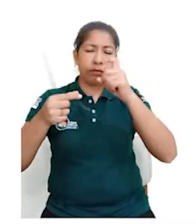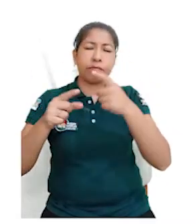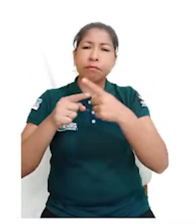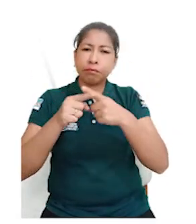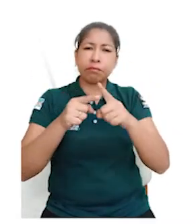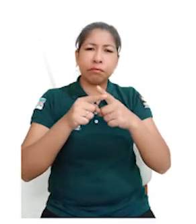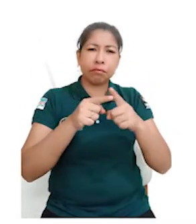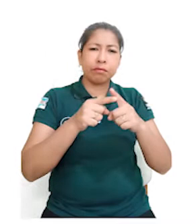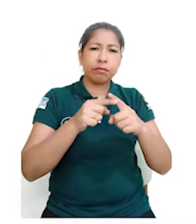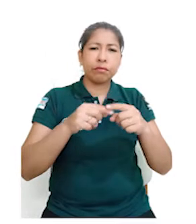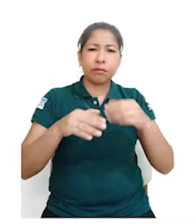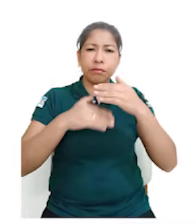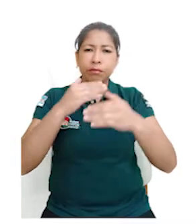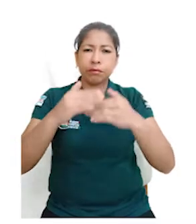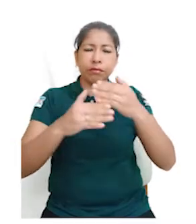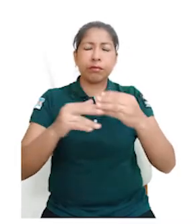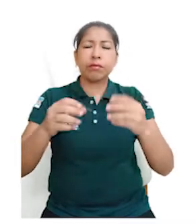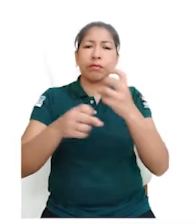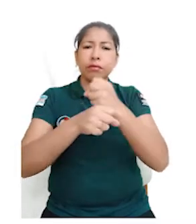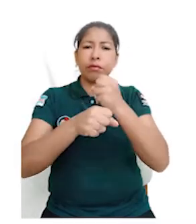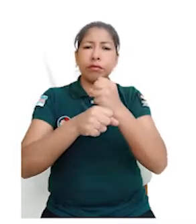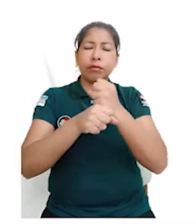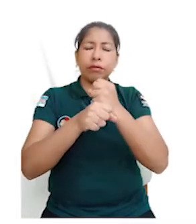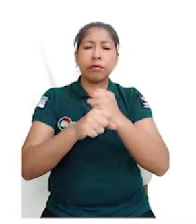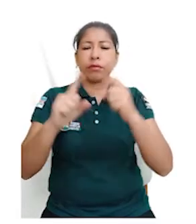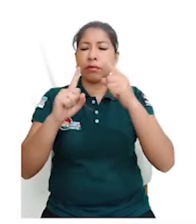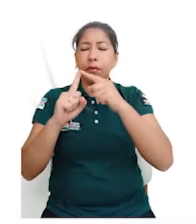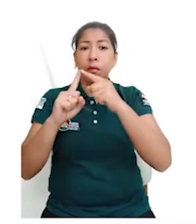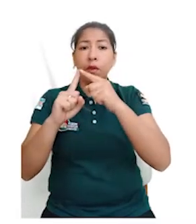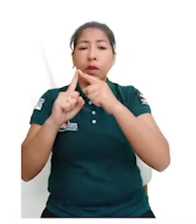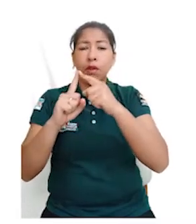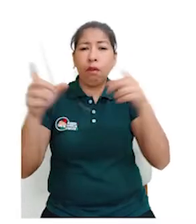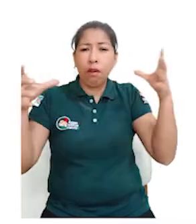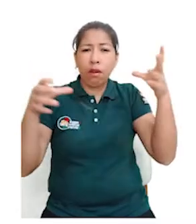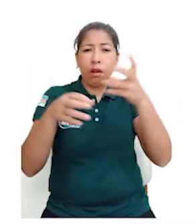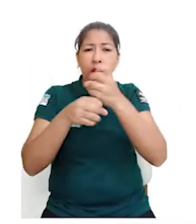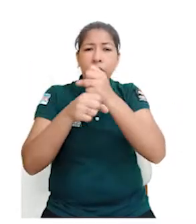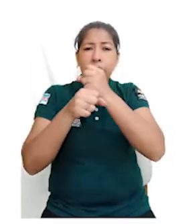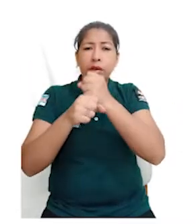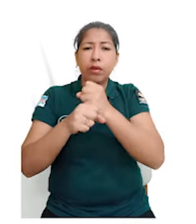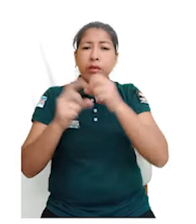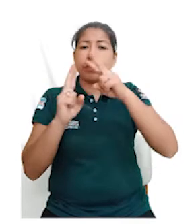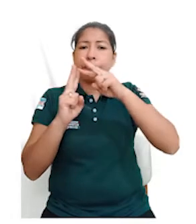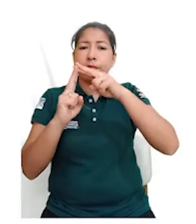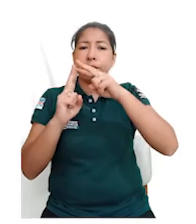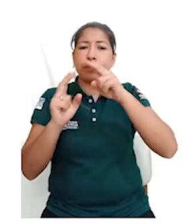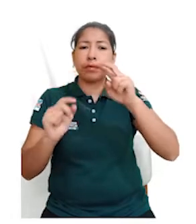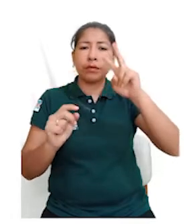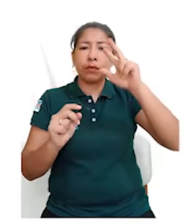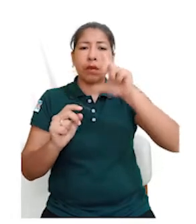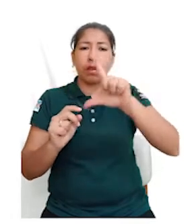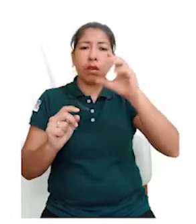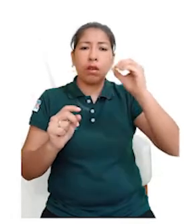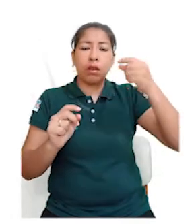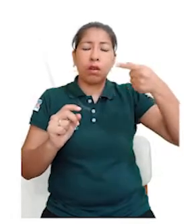de ecuaciones. Entre uno de ellos se encuentra el reducir la ecuación logarítmica hasta tener un solo logaritmo en uno de